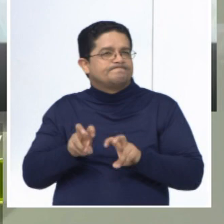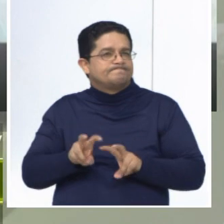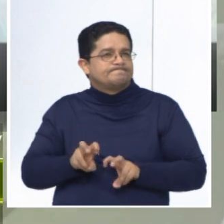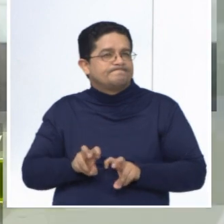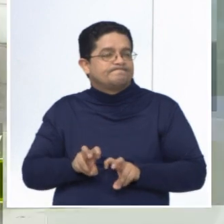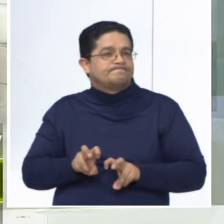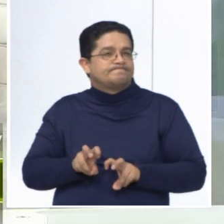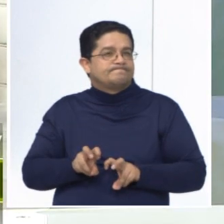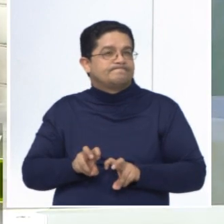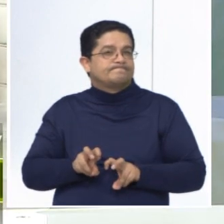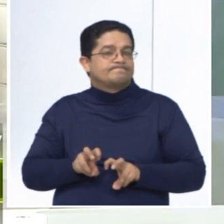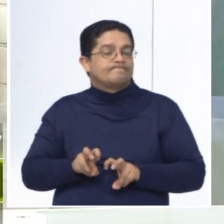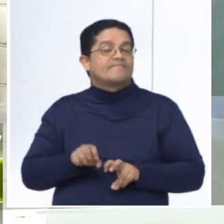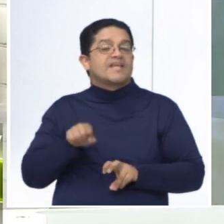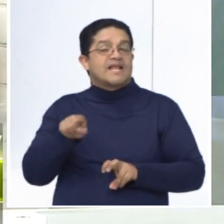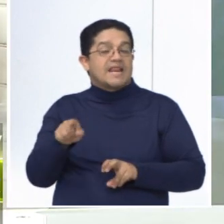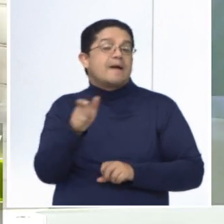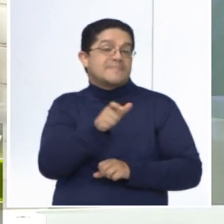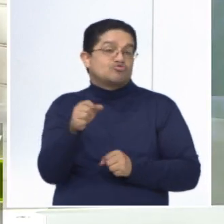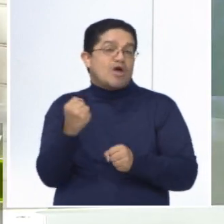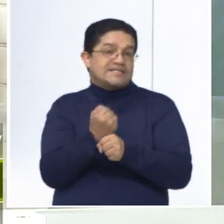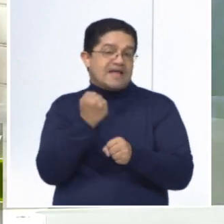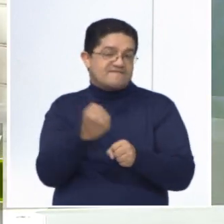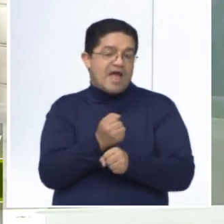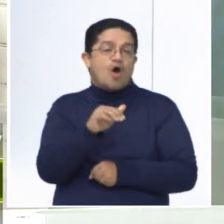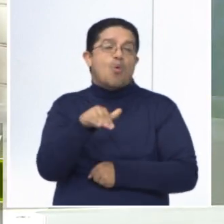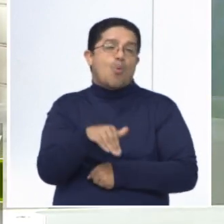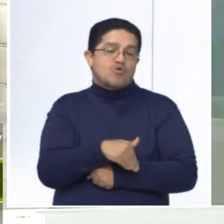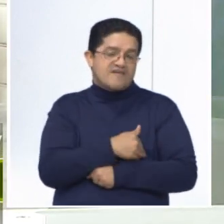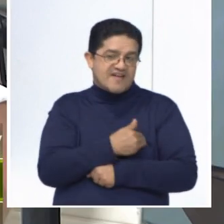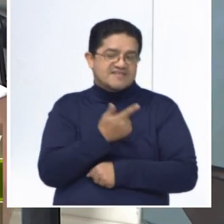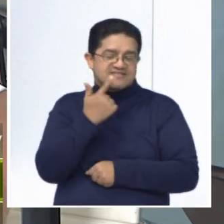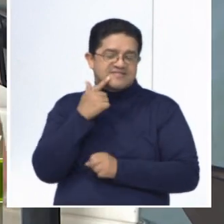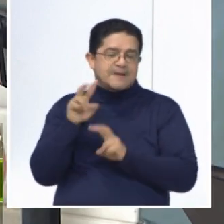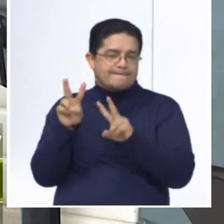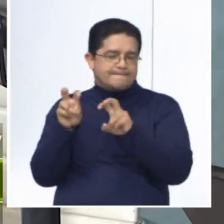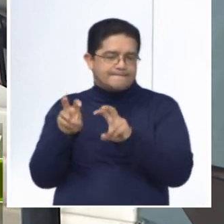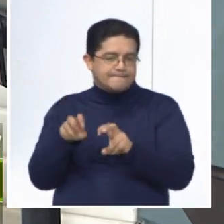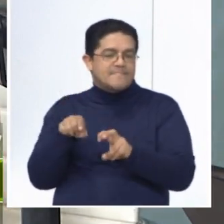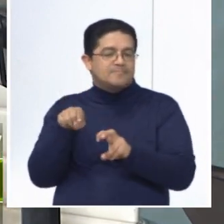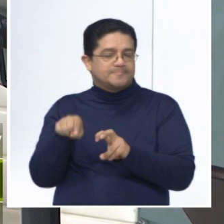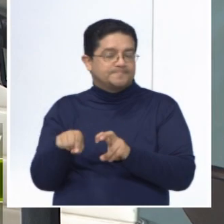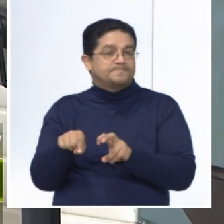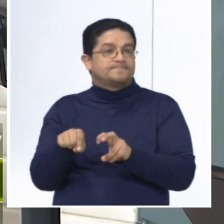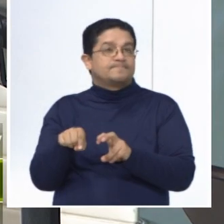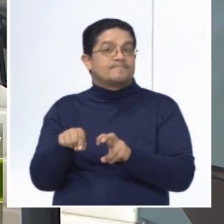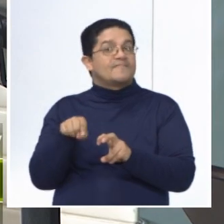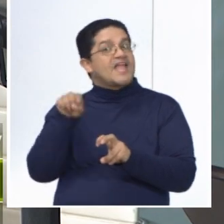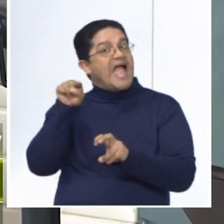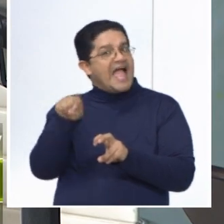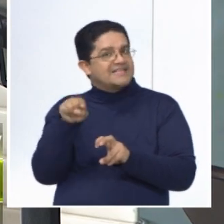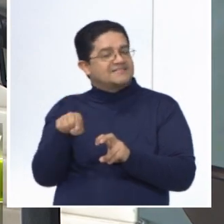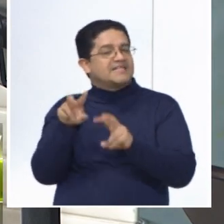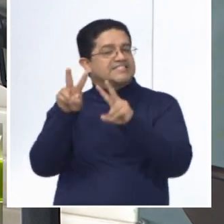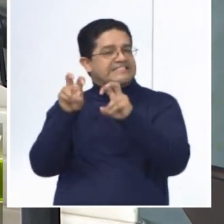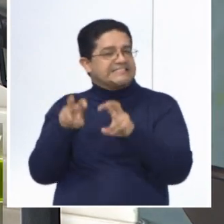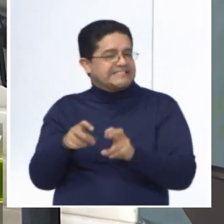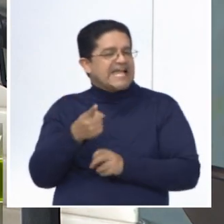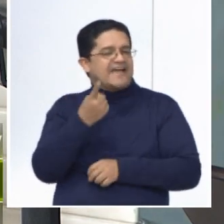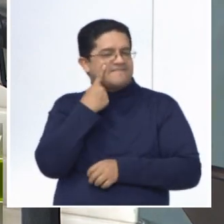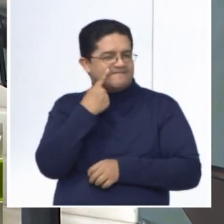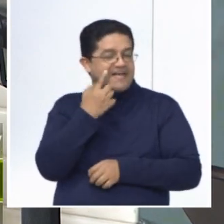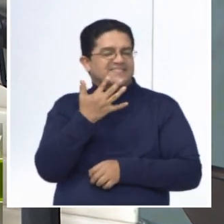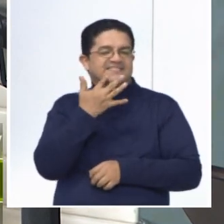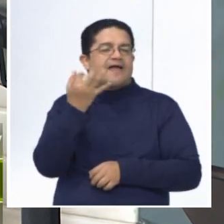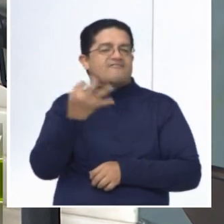equipo trabajo que está ahí, allí. El equipo que trabaja allí, yo porque me siento de medicina tropical siempre. Allá se estudia y se ve, mira, si